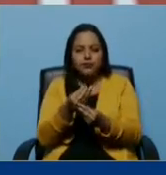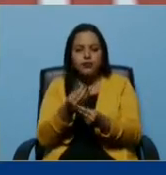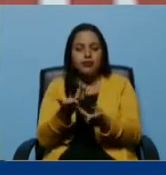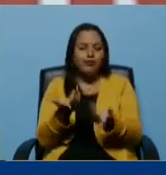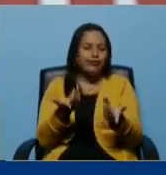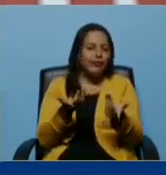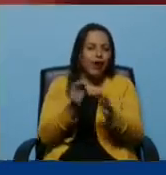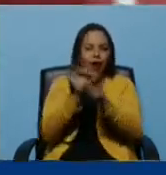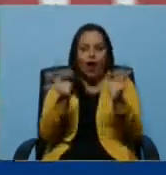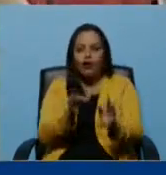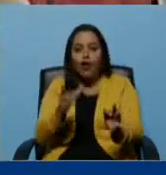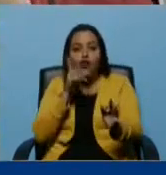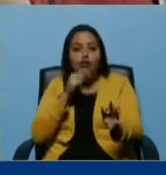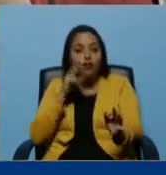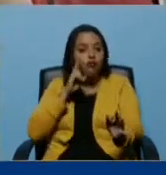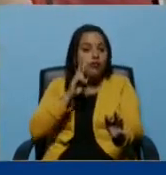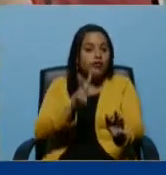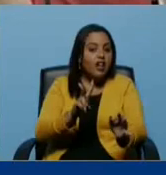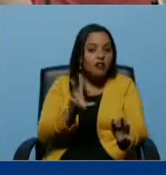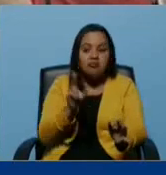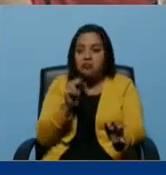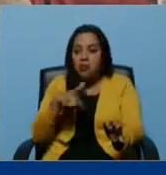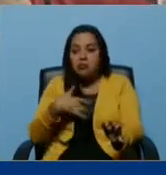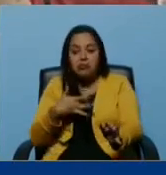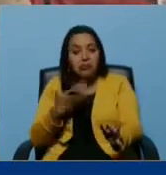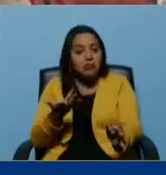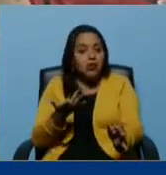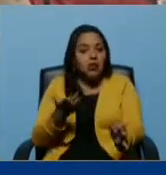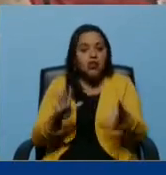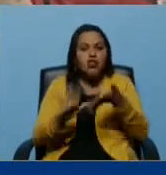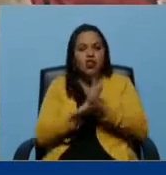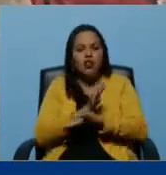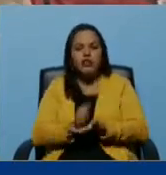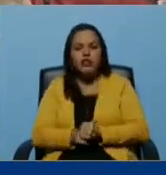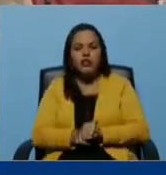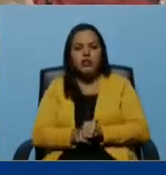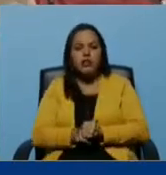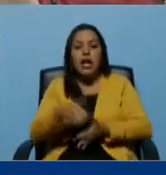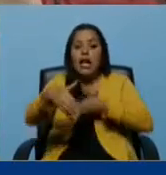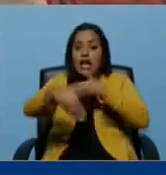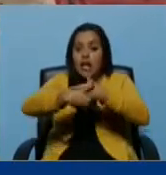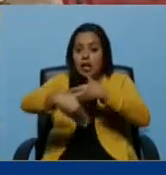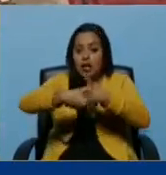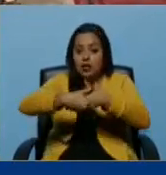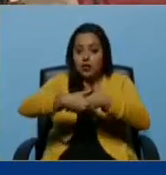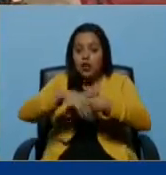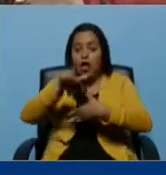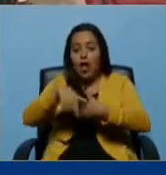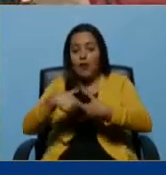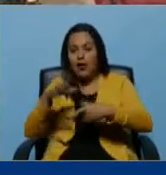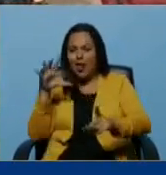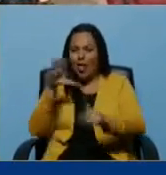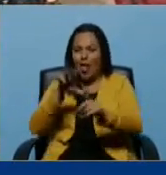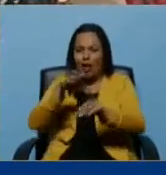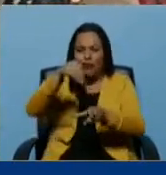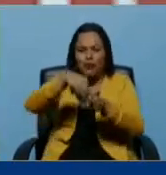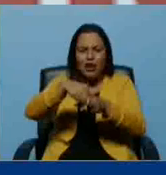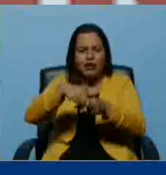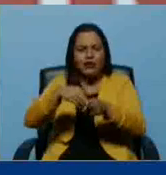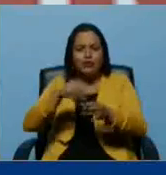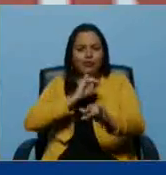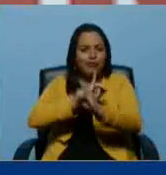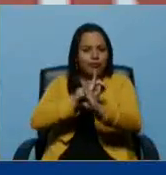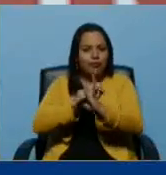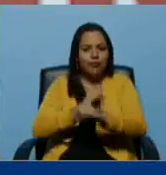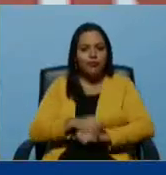omnipresente, casi que omnisciente, que es el elemento de las redes sociales y del ciberfascismo. Imaginemos por un momento